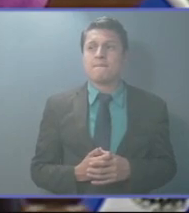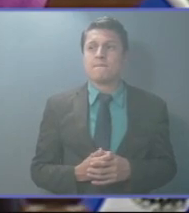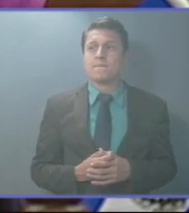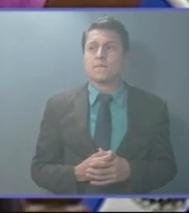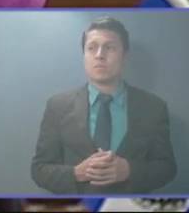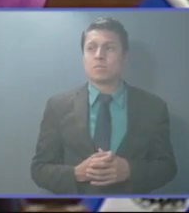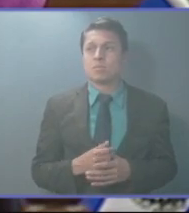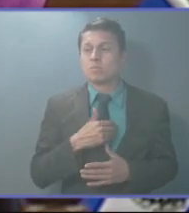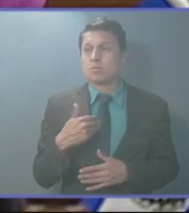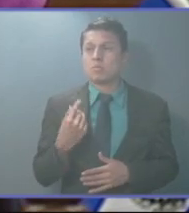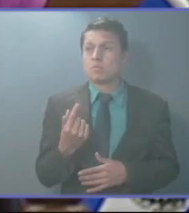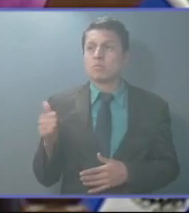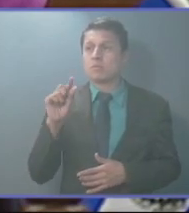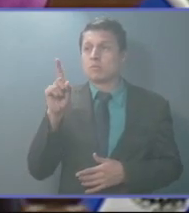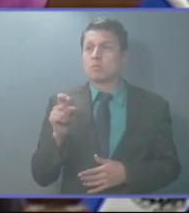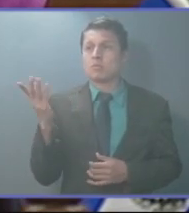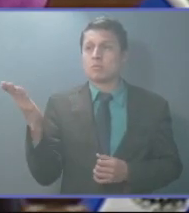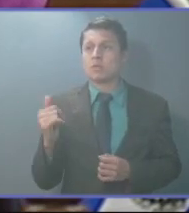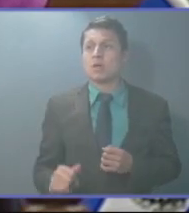señor ministro